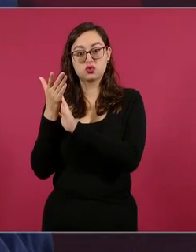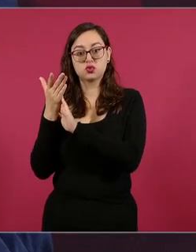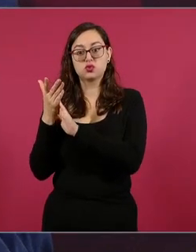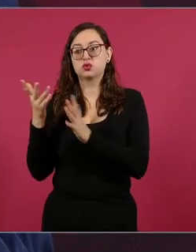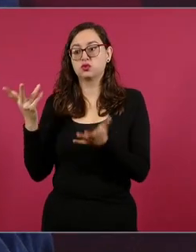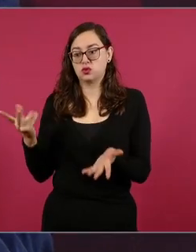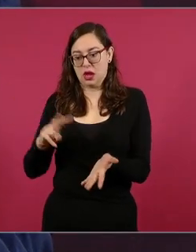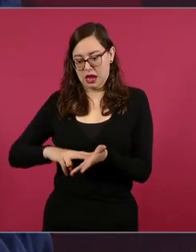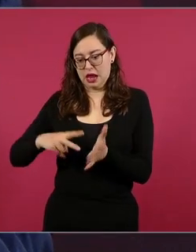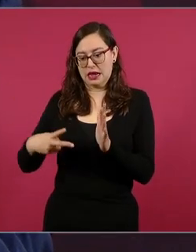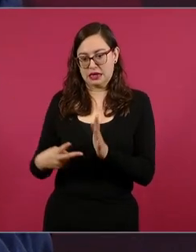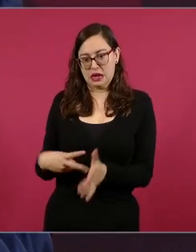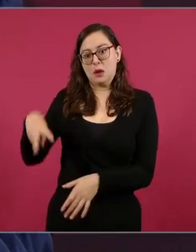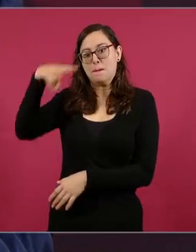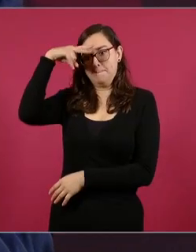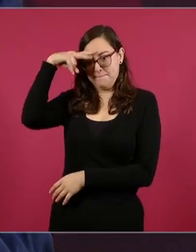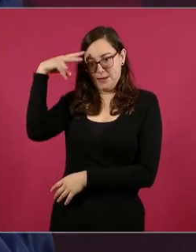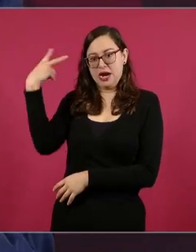mexicana,